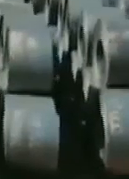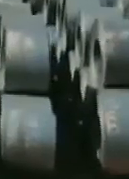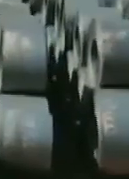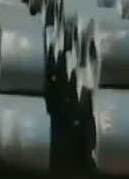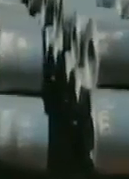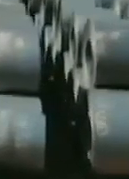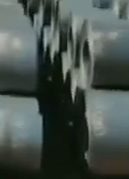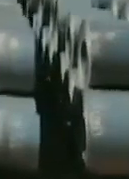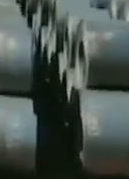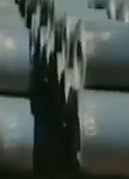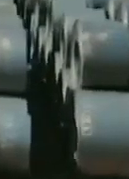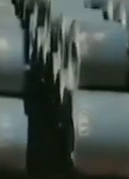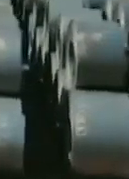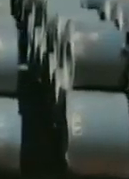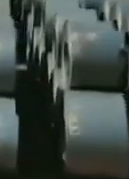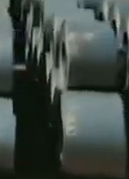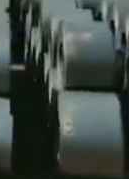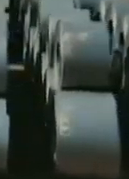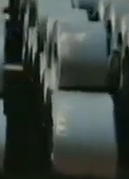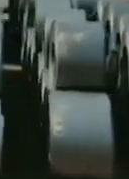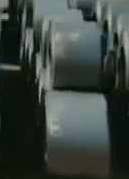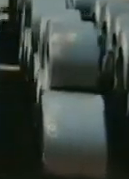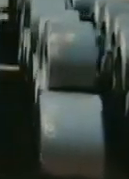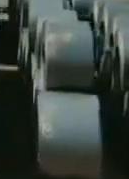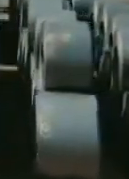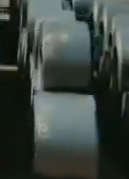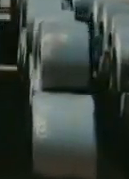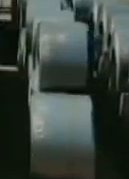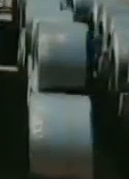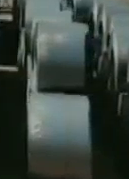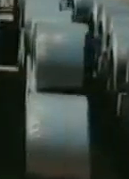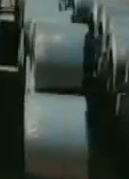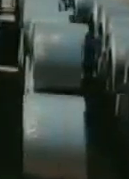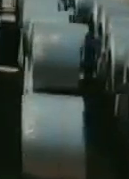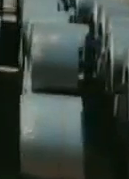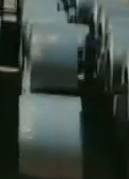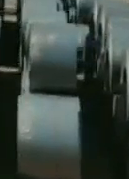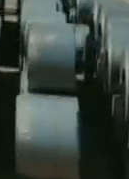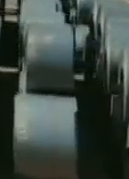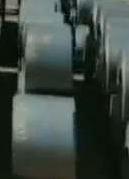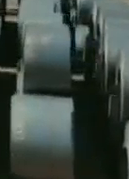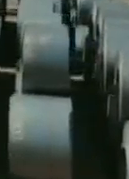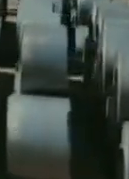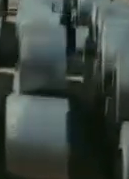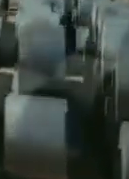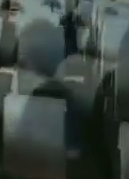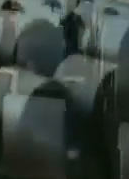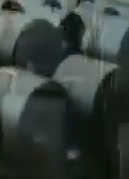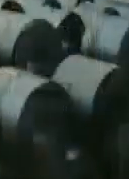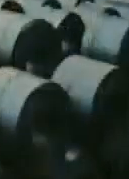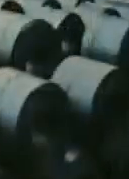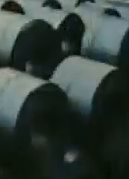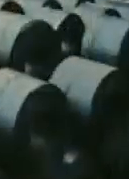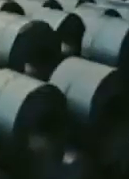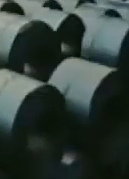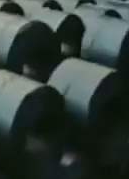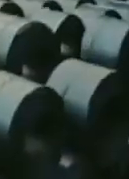en este momento el encuentro de los consejos productivos de los trabajadores y las trabajadoras lidere en este momento la actividad el presidente